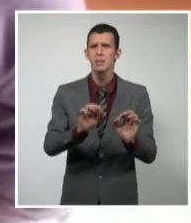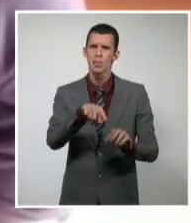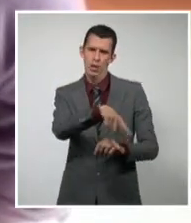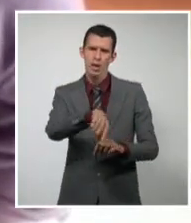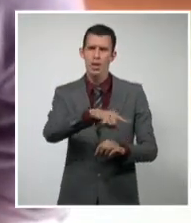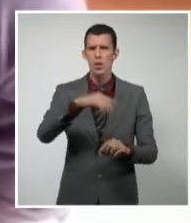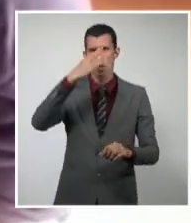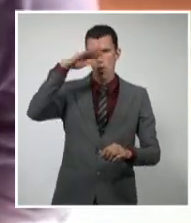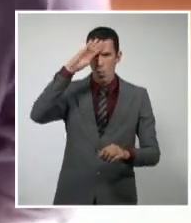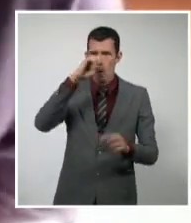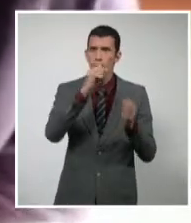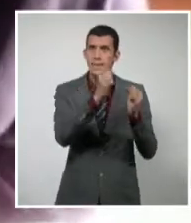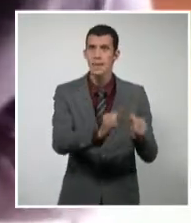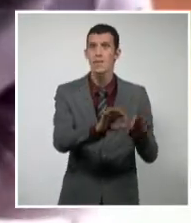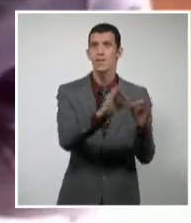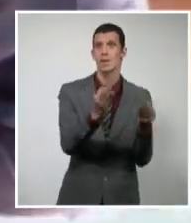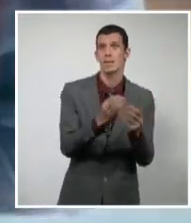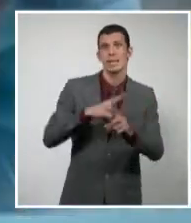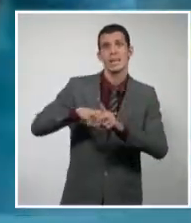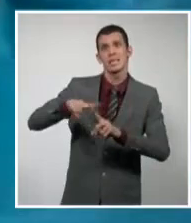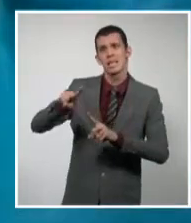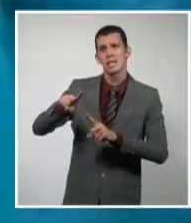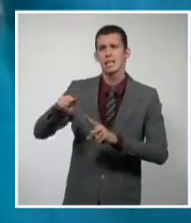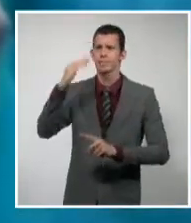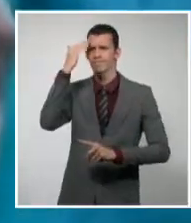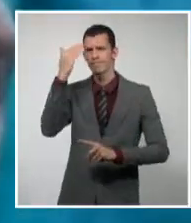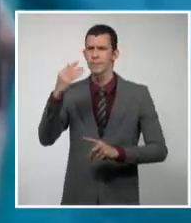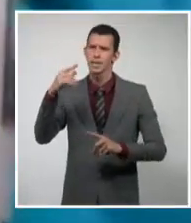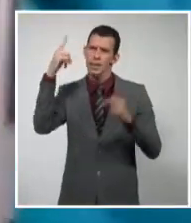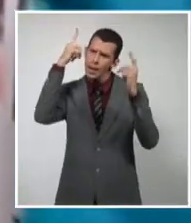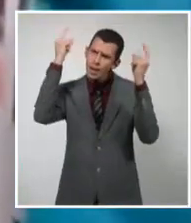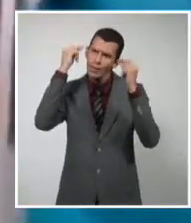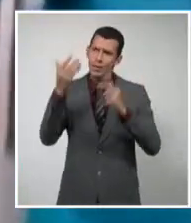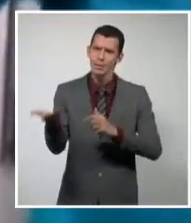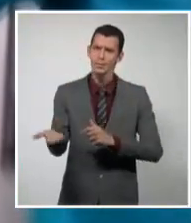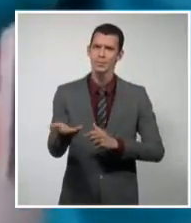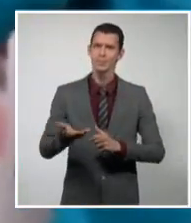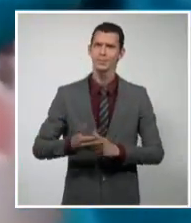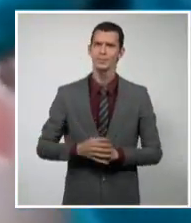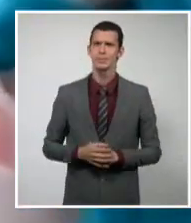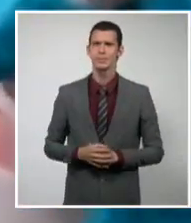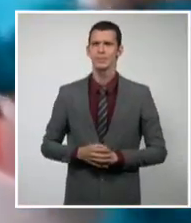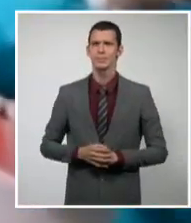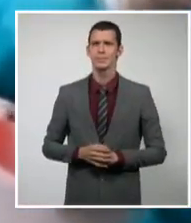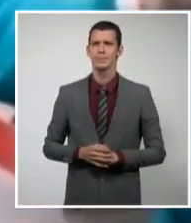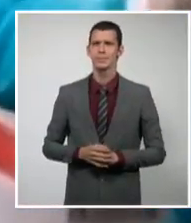a todo nuestro pueblo. Desde casa les informó Daisy Gómez.